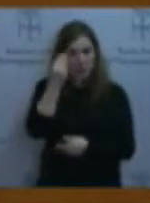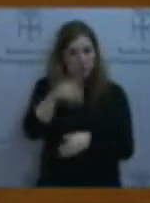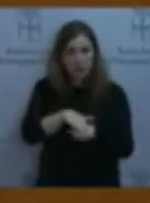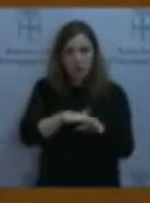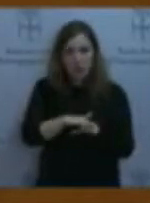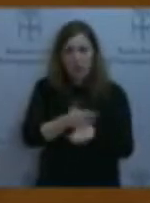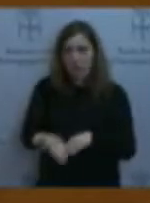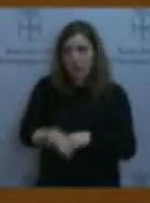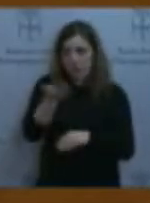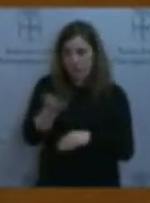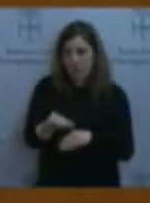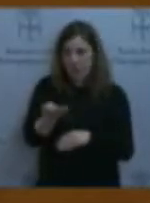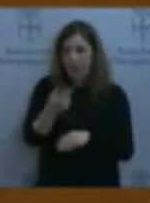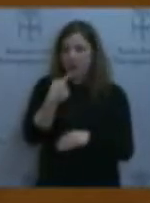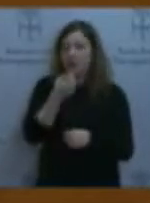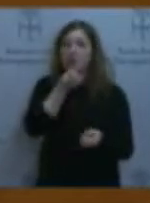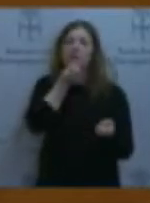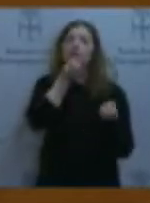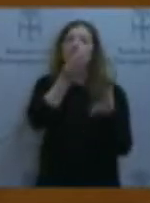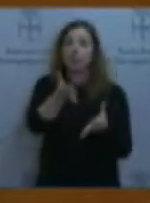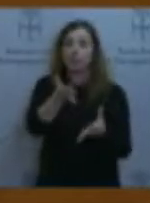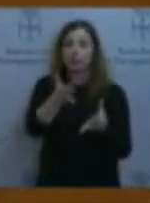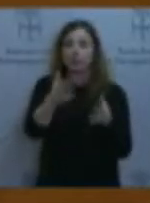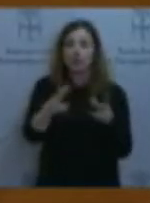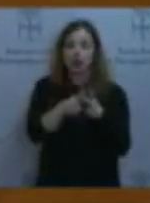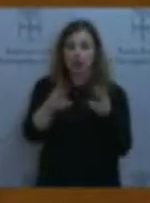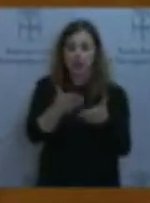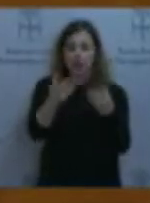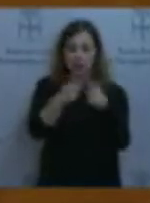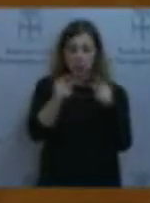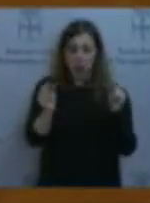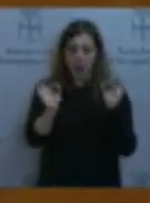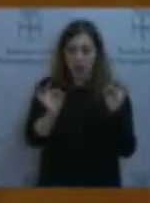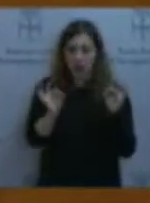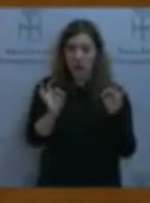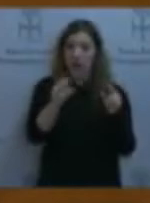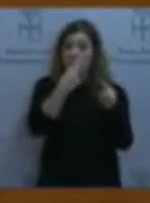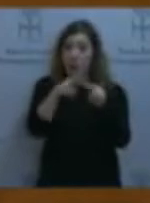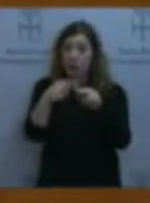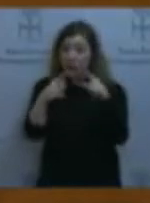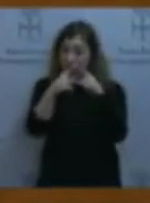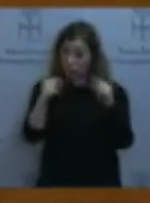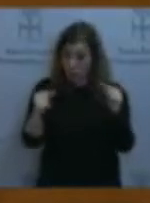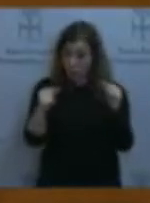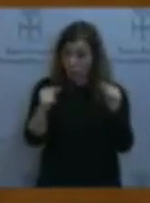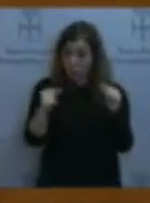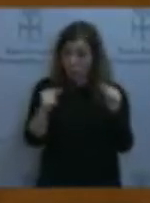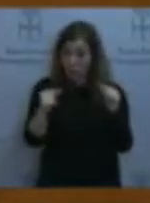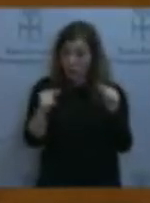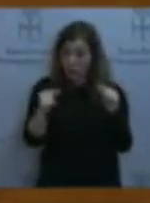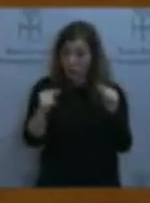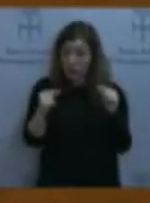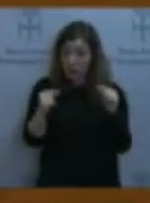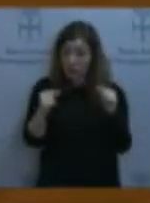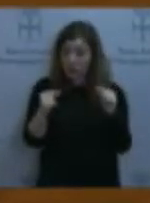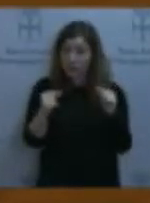sociedad asturiana de que la política asturiana se iba a volcar en facilitar que se crearan estas